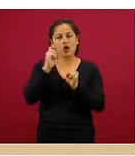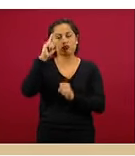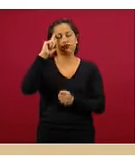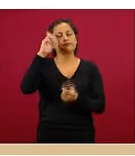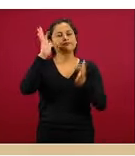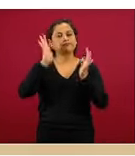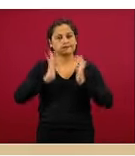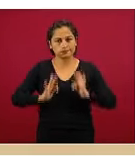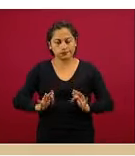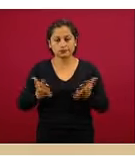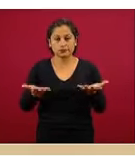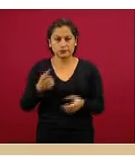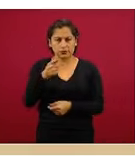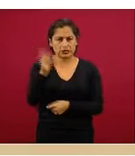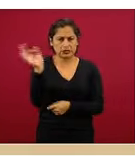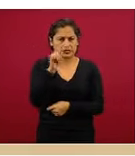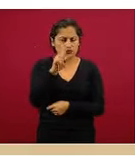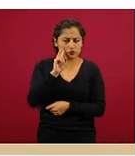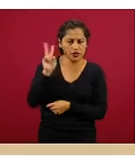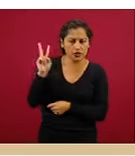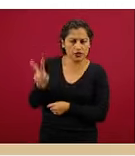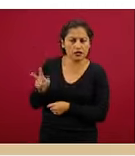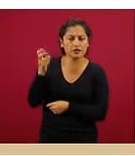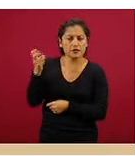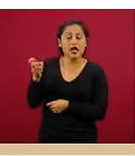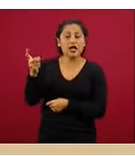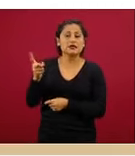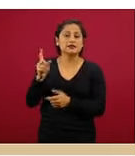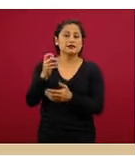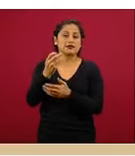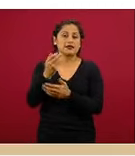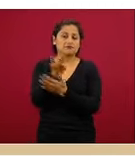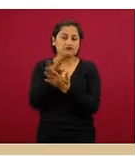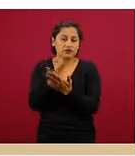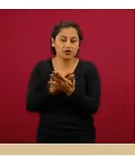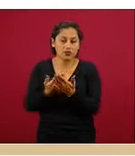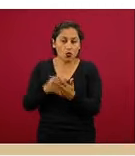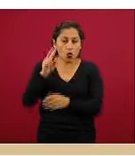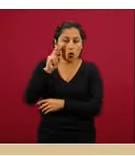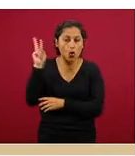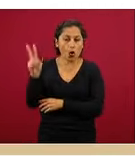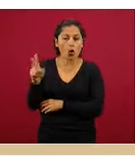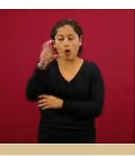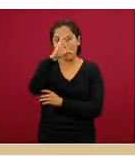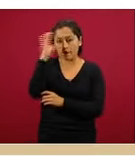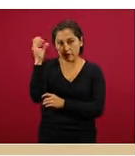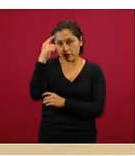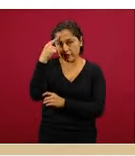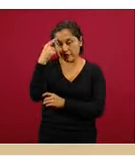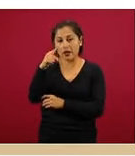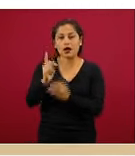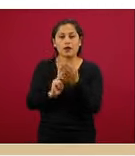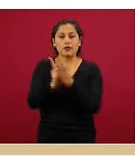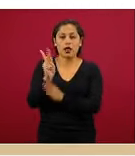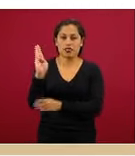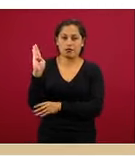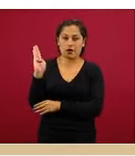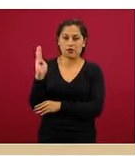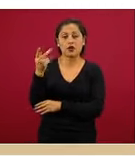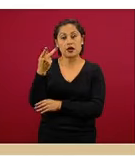ustedes hayan alguna vez visto el icono de la planta de la marihuana, de la hoja de la marihuana, pero quiero llamar su atención a la otra